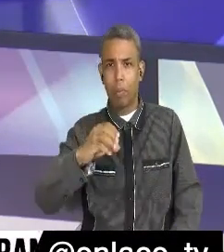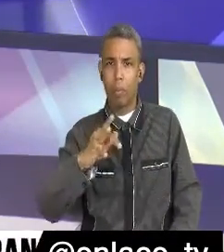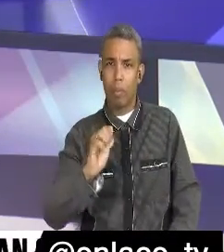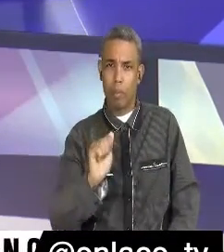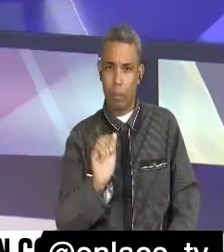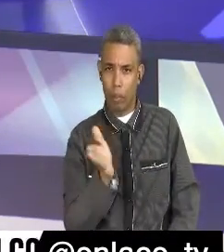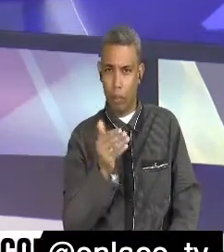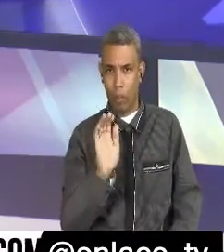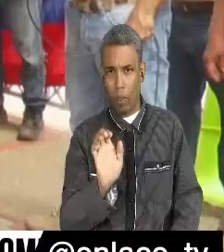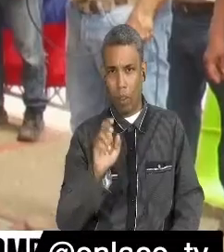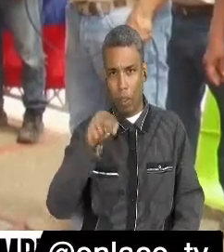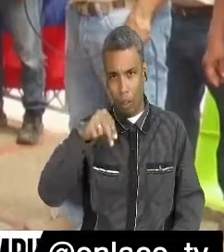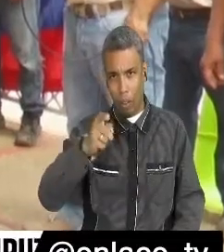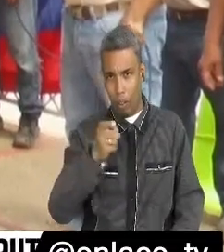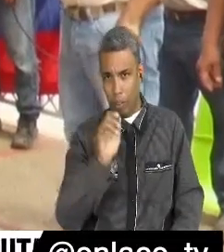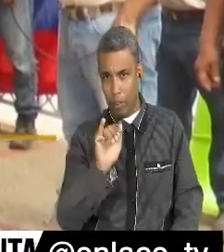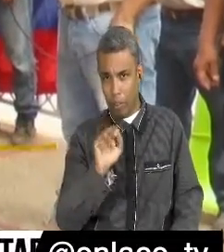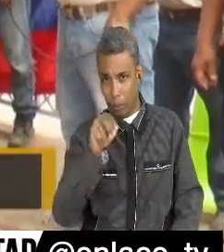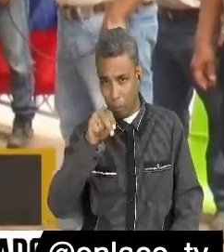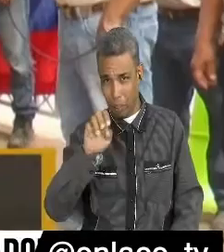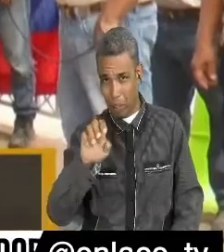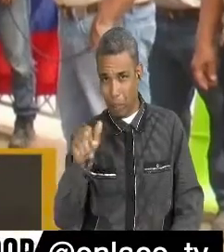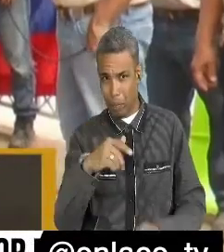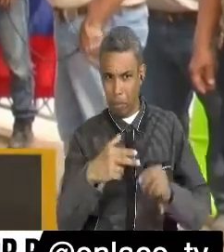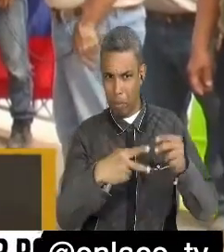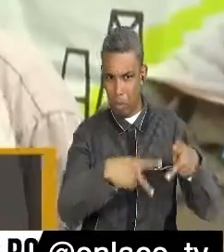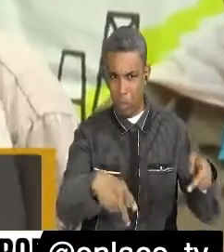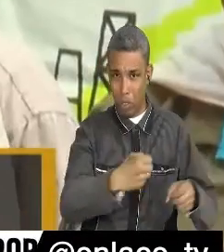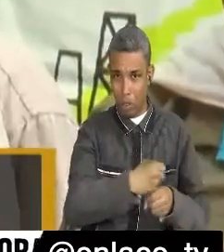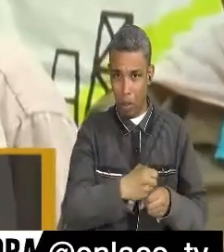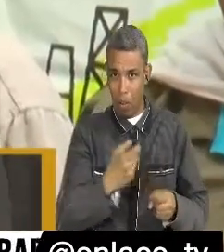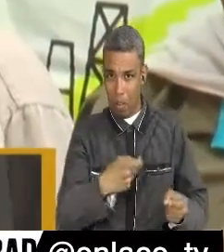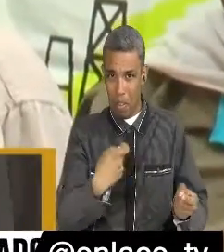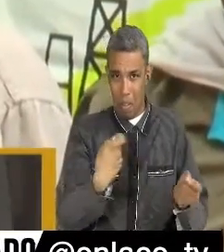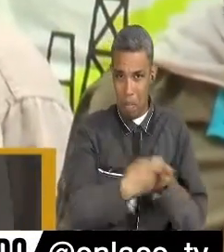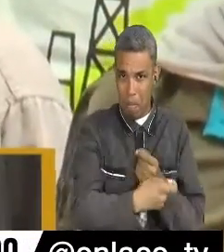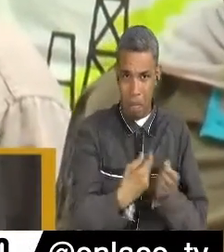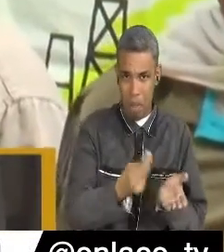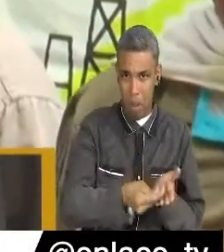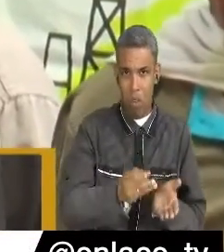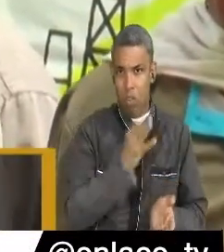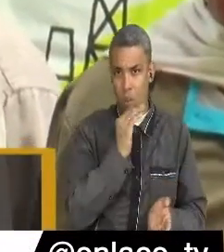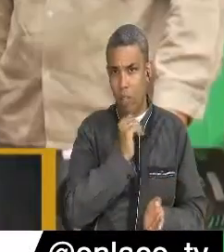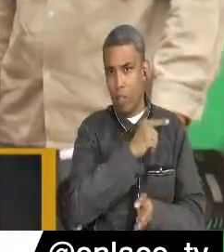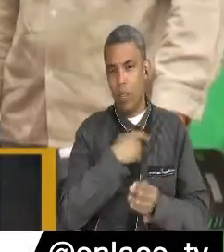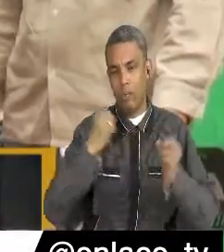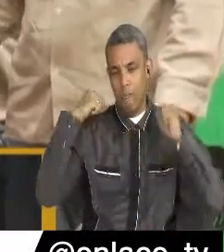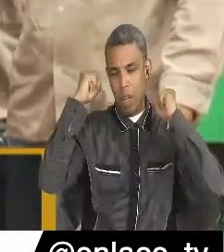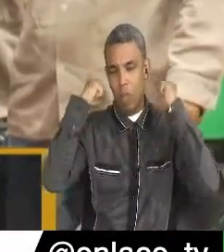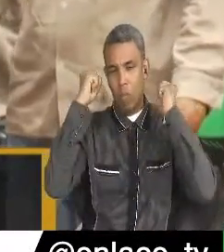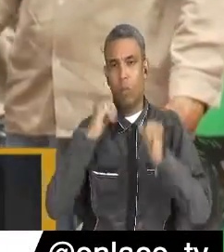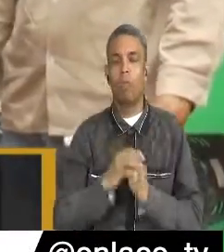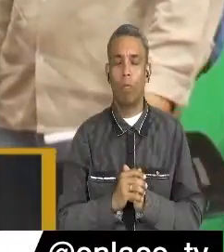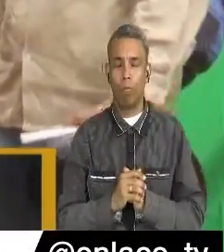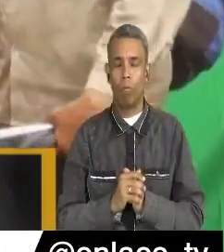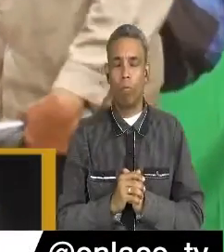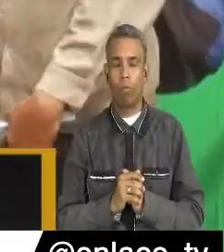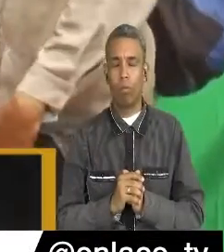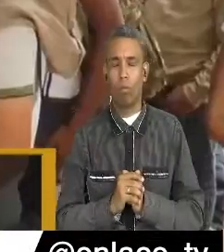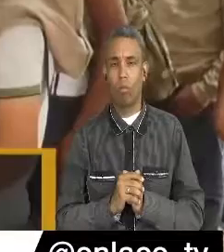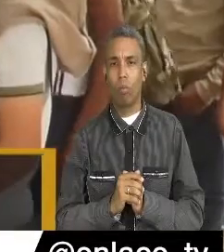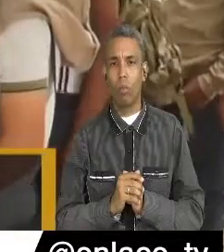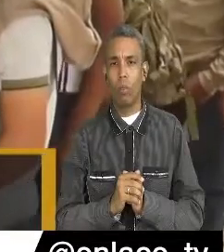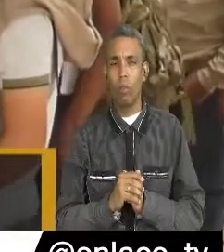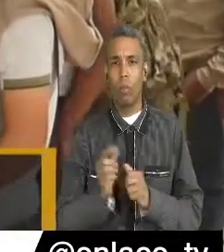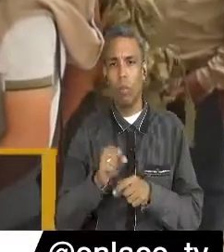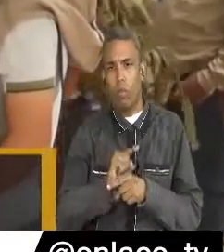barrio El Recreo. A la sede de Mota Engil llegaron los trabajadores que prestan sus servicios en la obra de intercambiador vial de la Virgen en la Gran Vía Yuma. Llevan